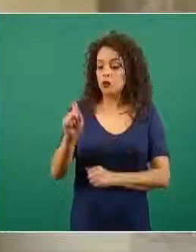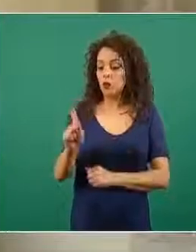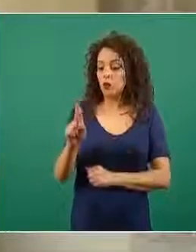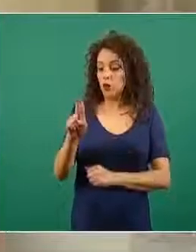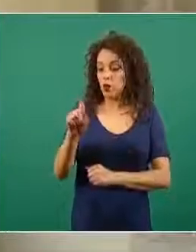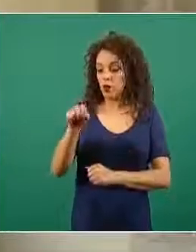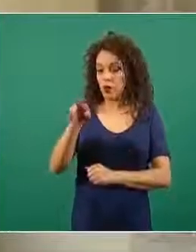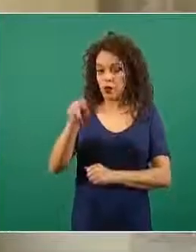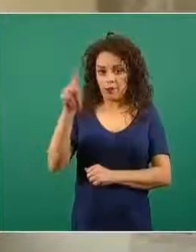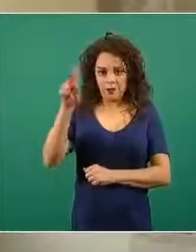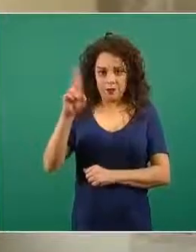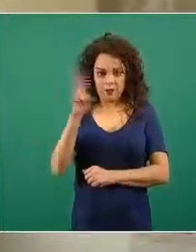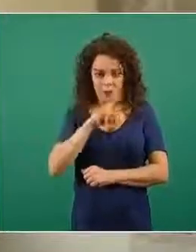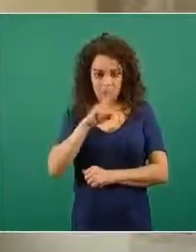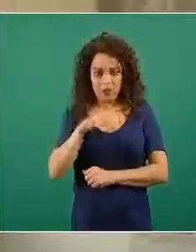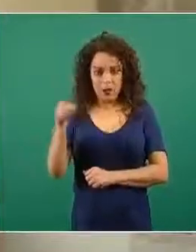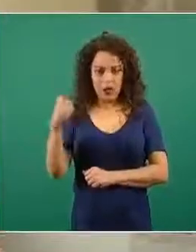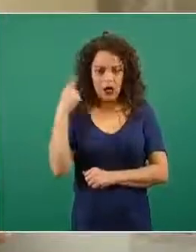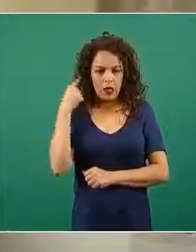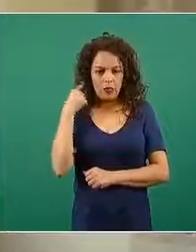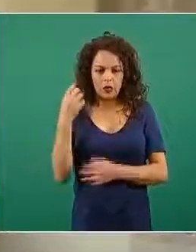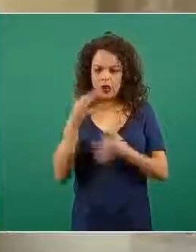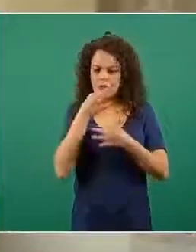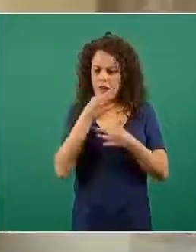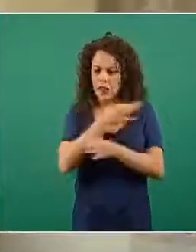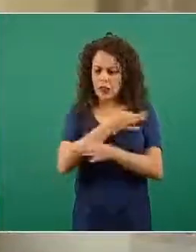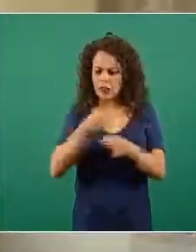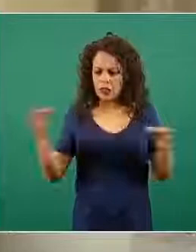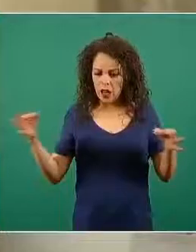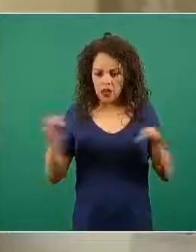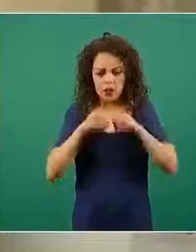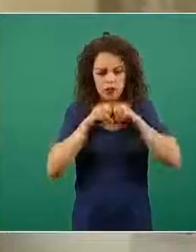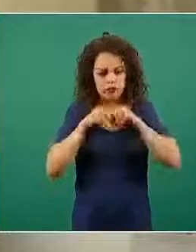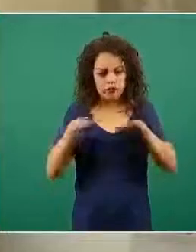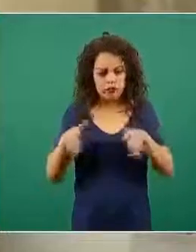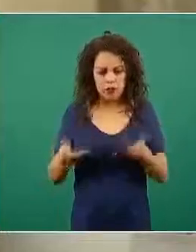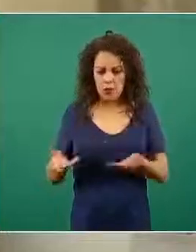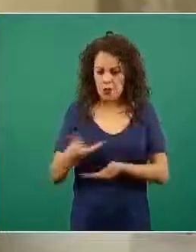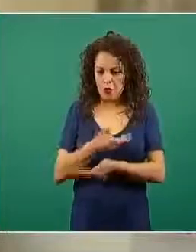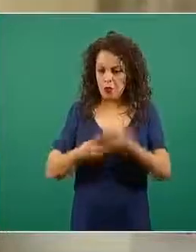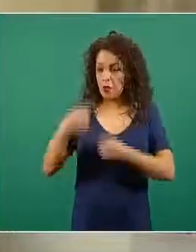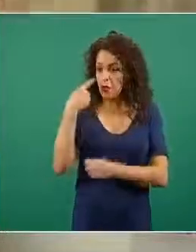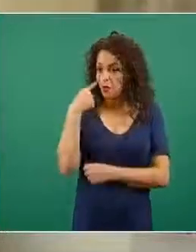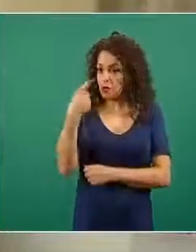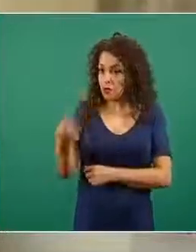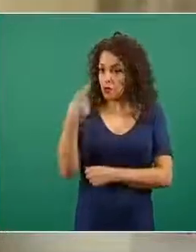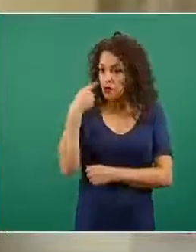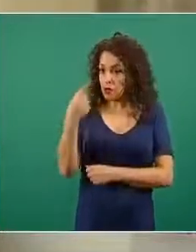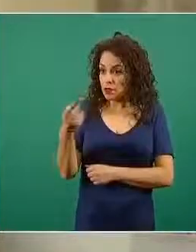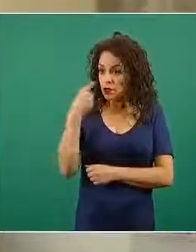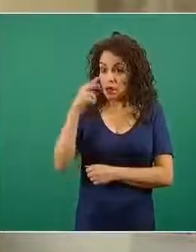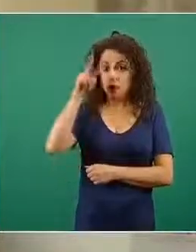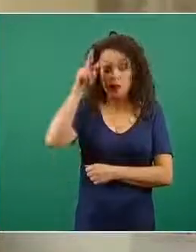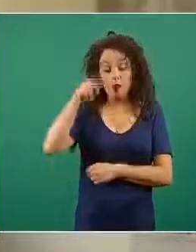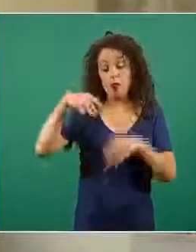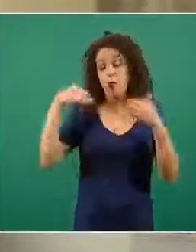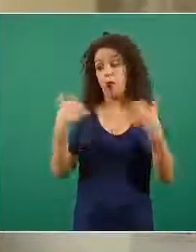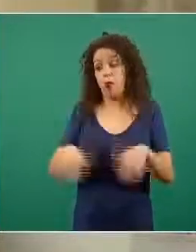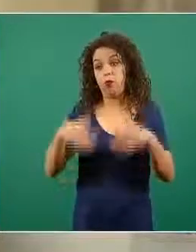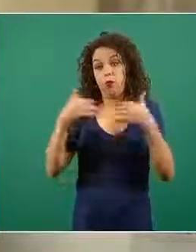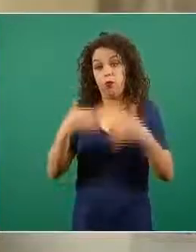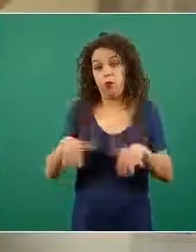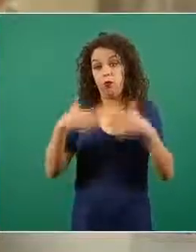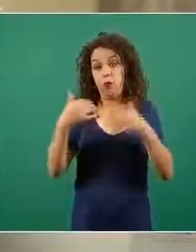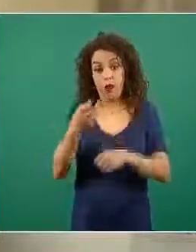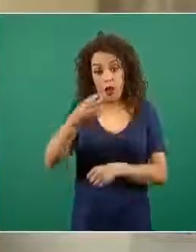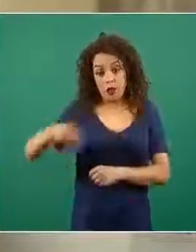y escucharan algún mal mensaje o se compartiera un mal mensaje o si pudieran ver el alcance que tiene una fake news o un mal